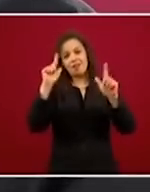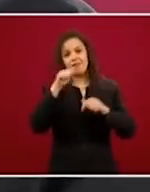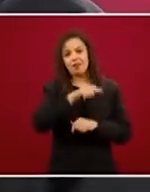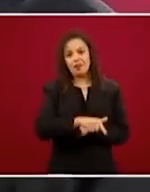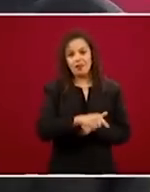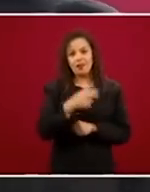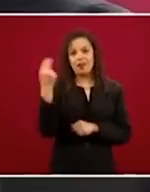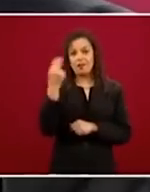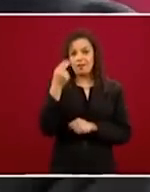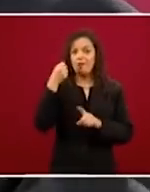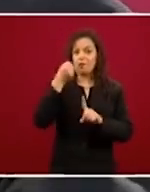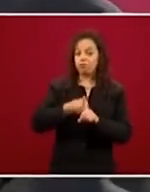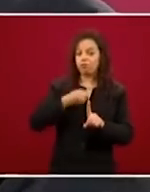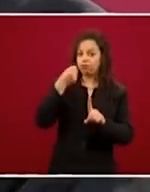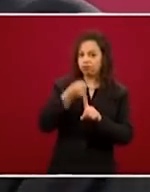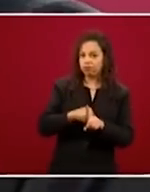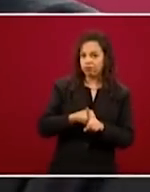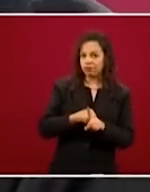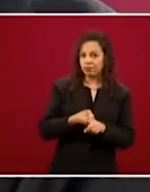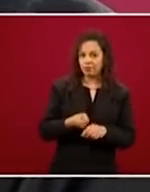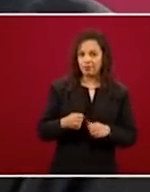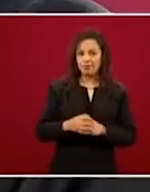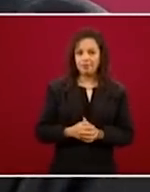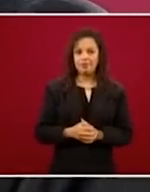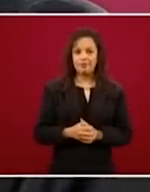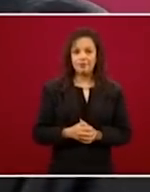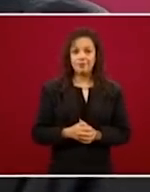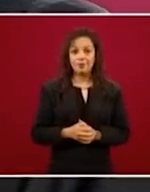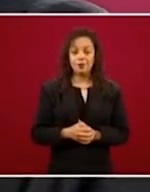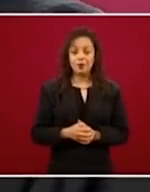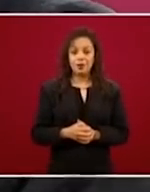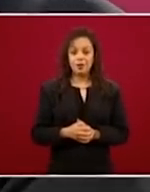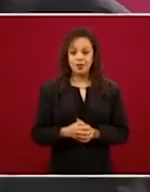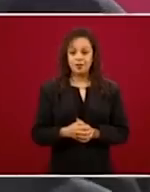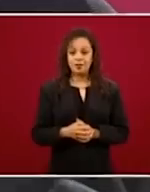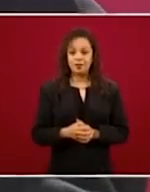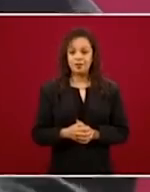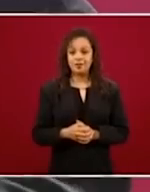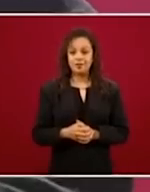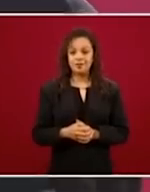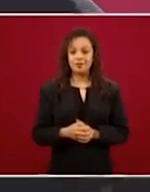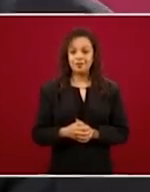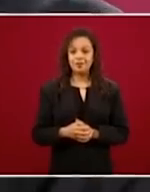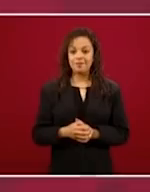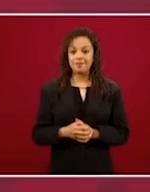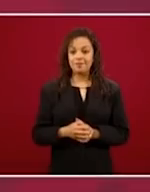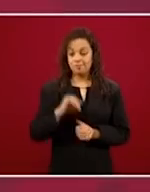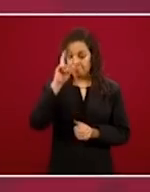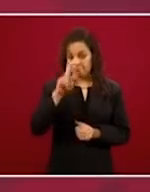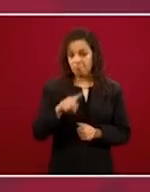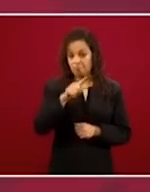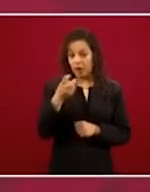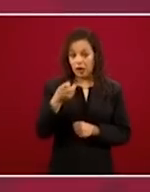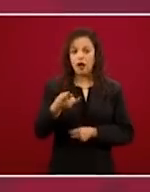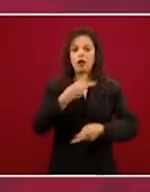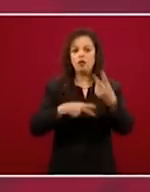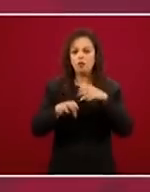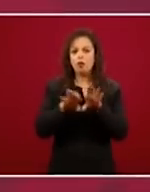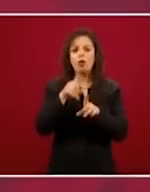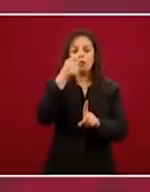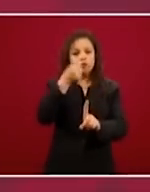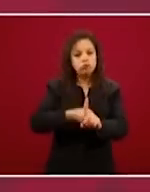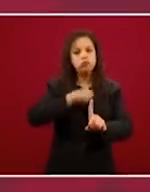nos obtienen de rodillas se ganan luchando de pie y